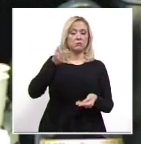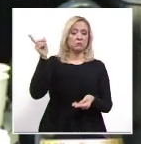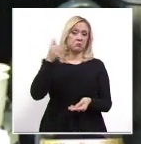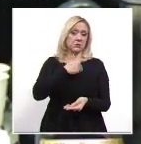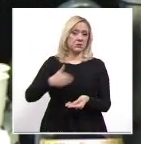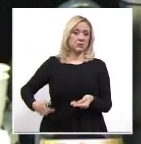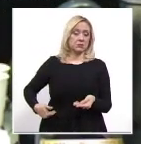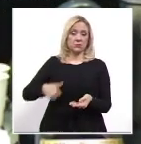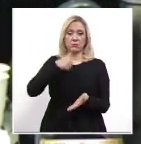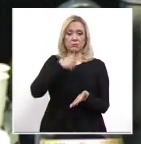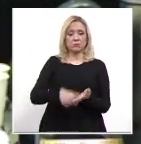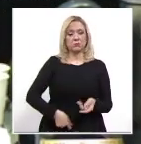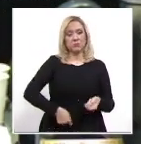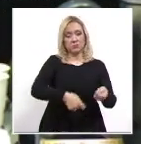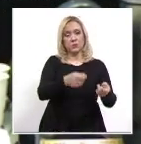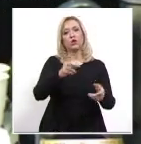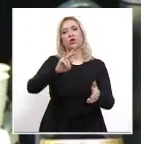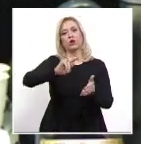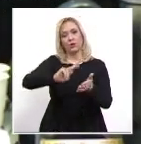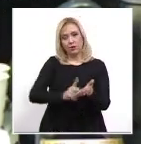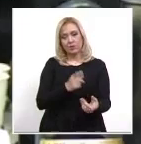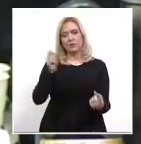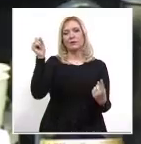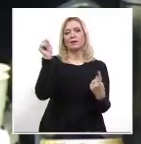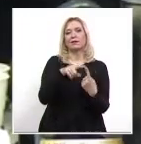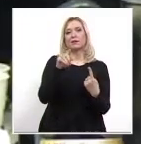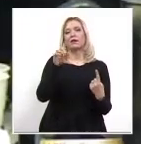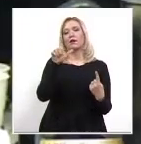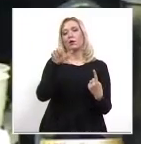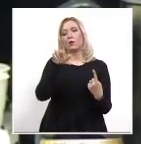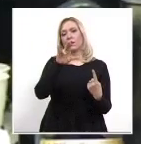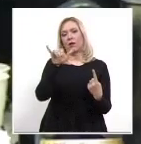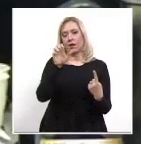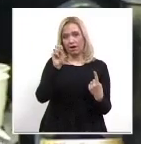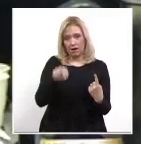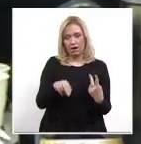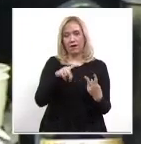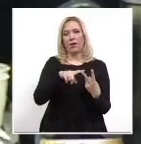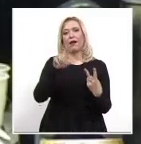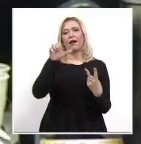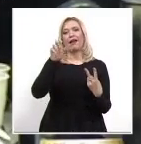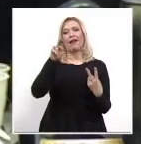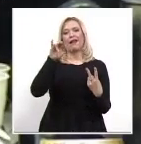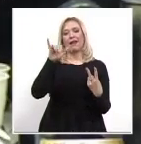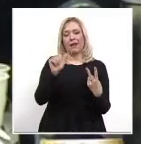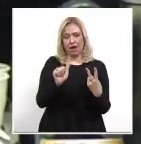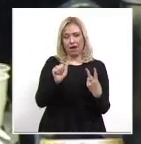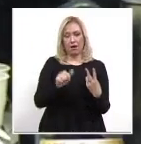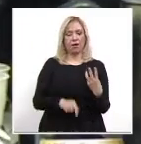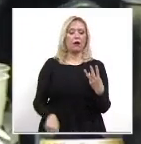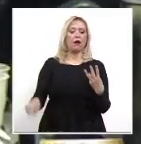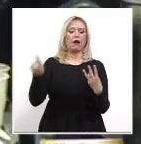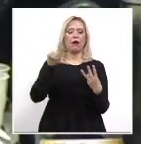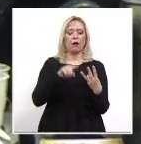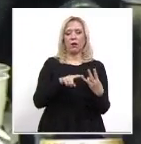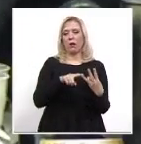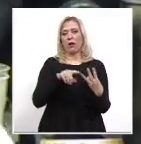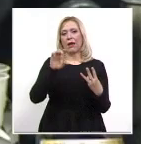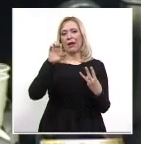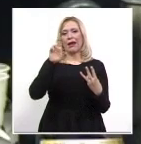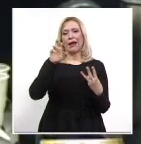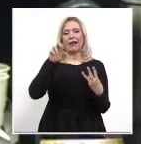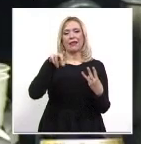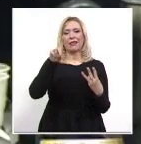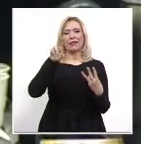el Ejecutivo, conformada nuevamente por Berta Luján Uranga y Lenia Batres Guadarrama, así como por Heréndira